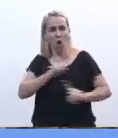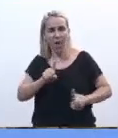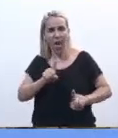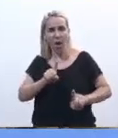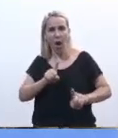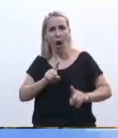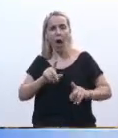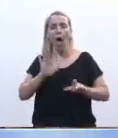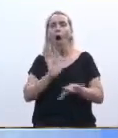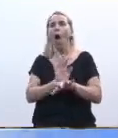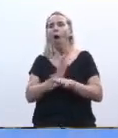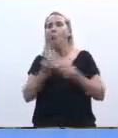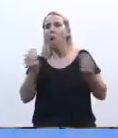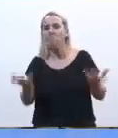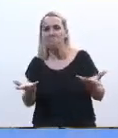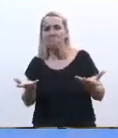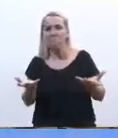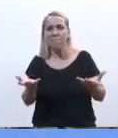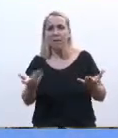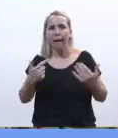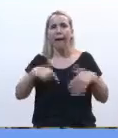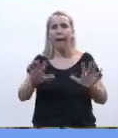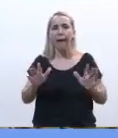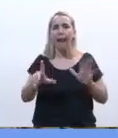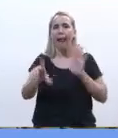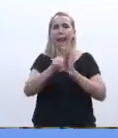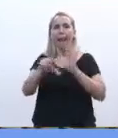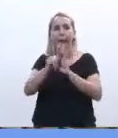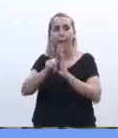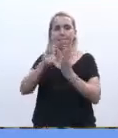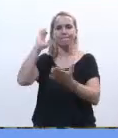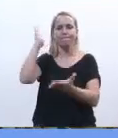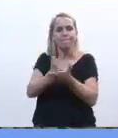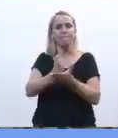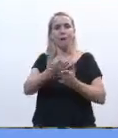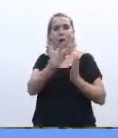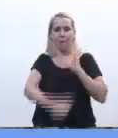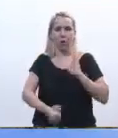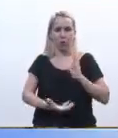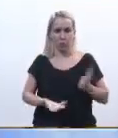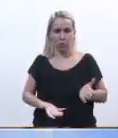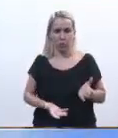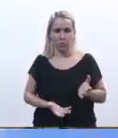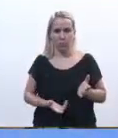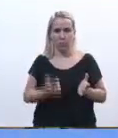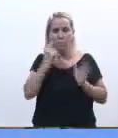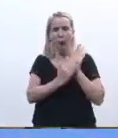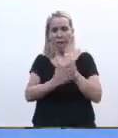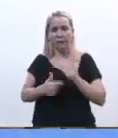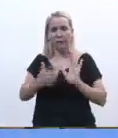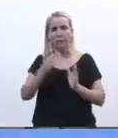volvemos inimplementable la ley que penaliza la práctica del aborto y el